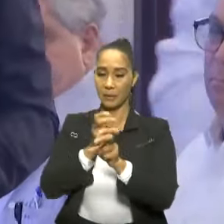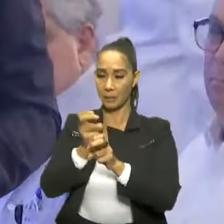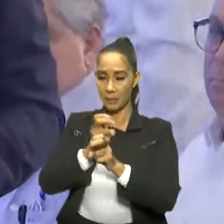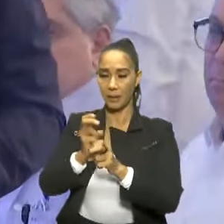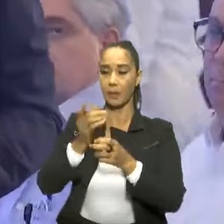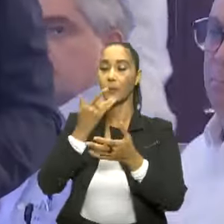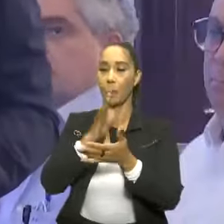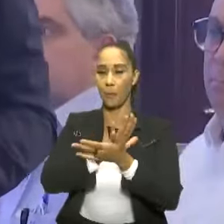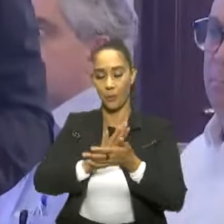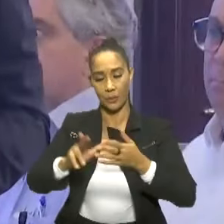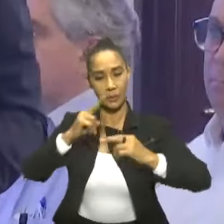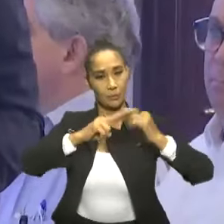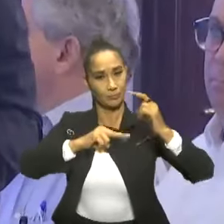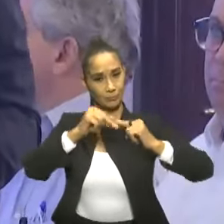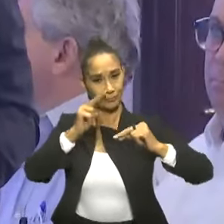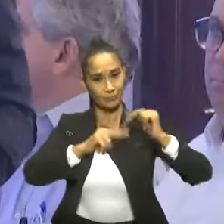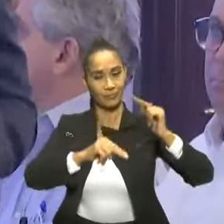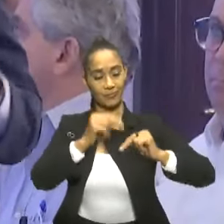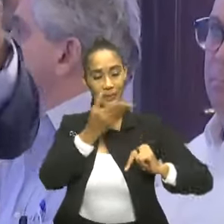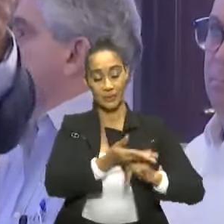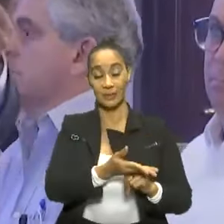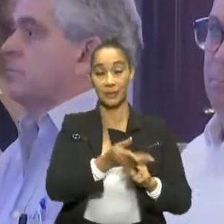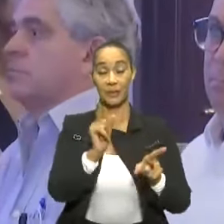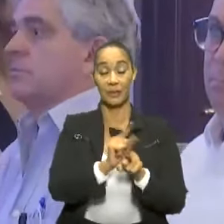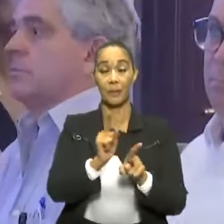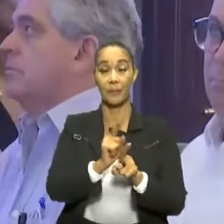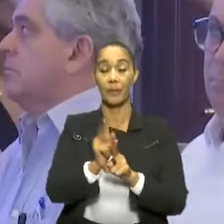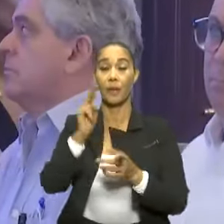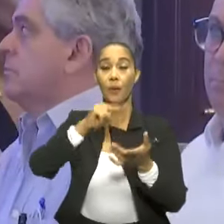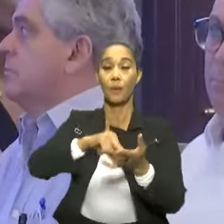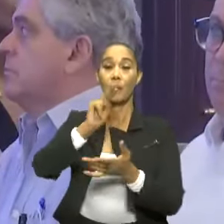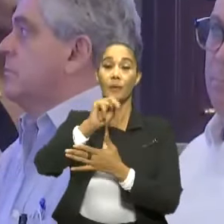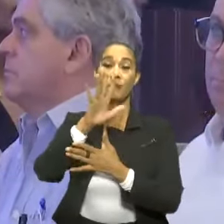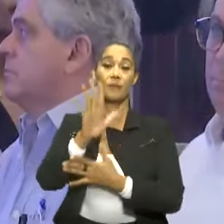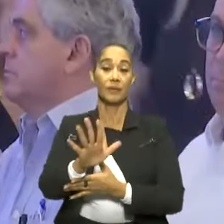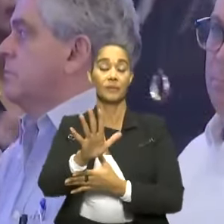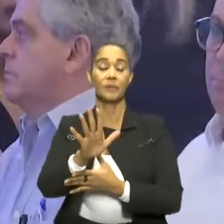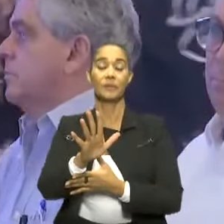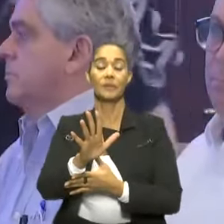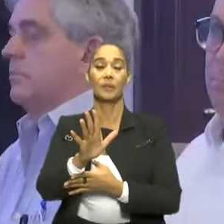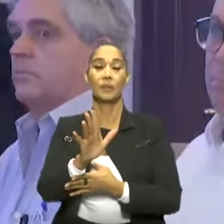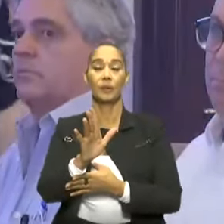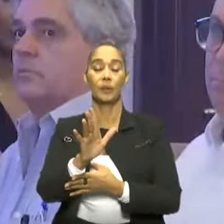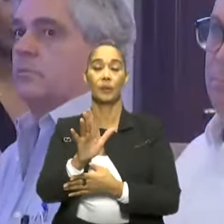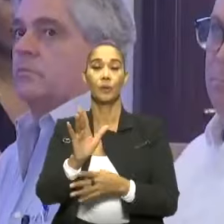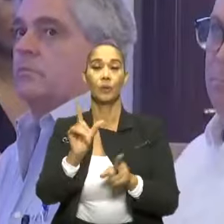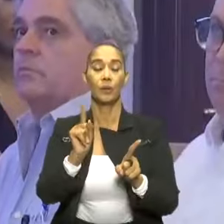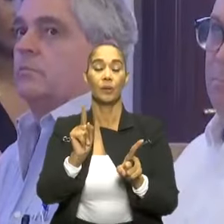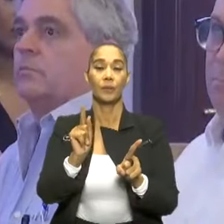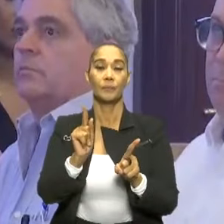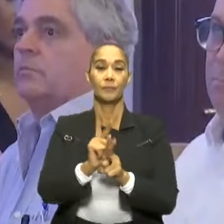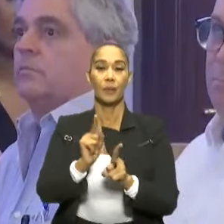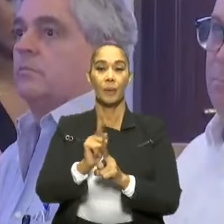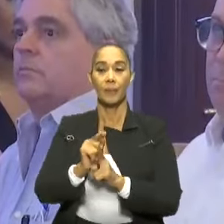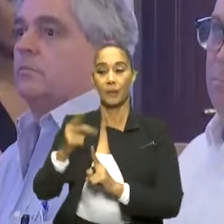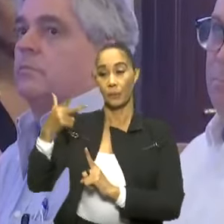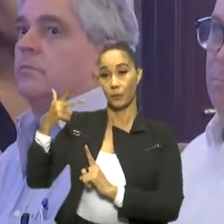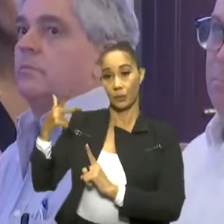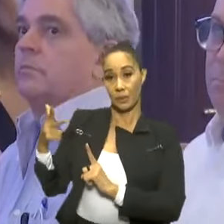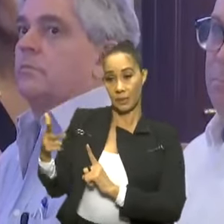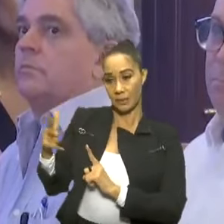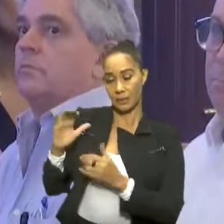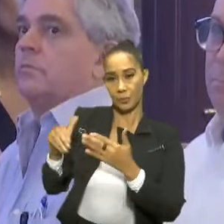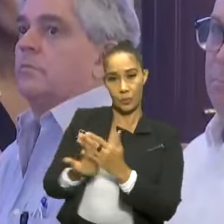remodelando. Aparte de que para el 2025 pues ya tenemos 3